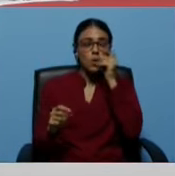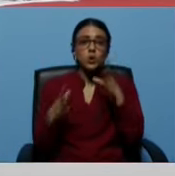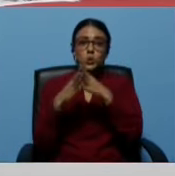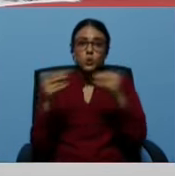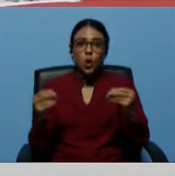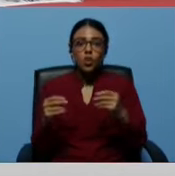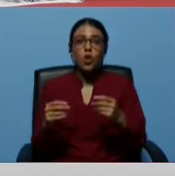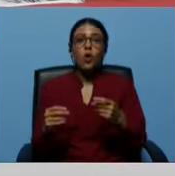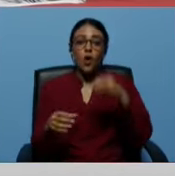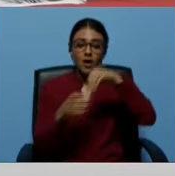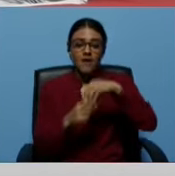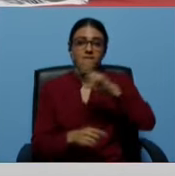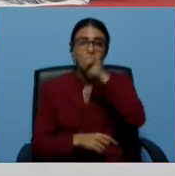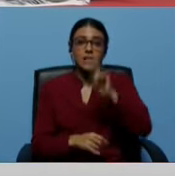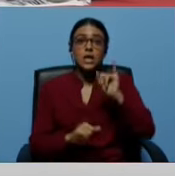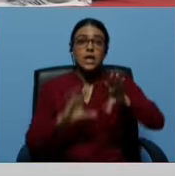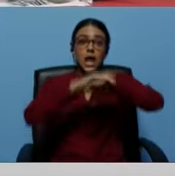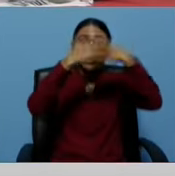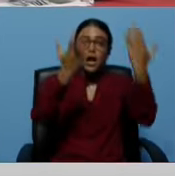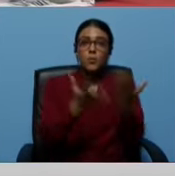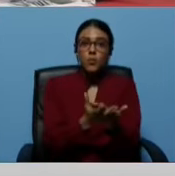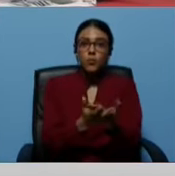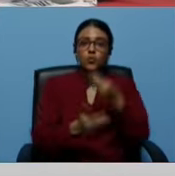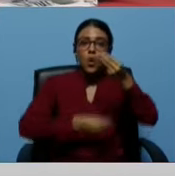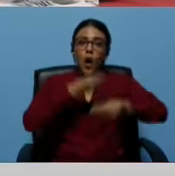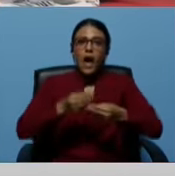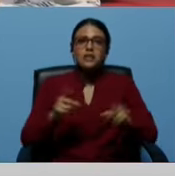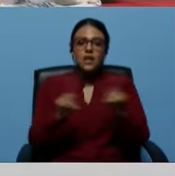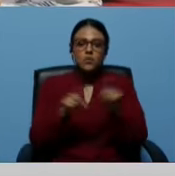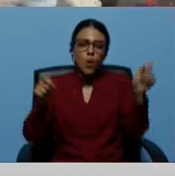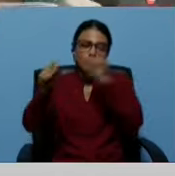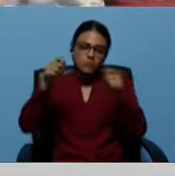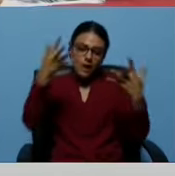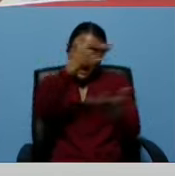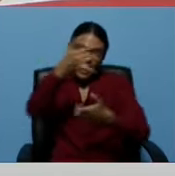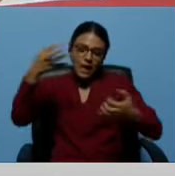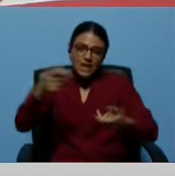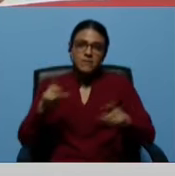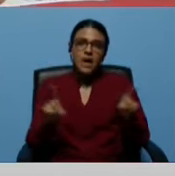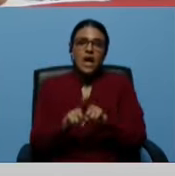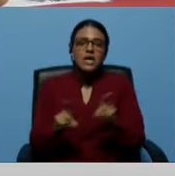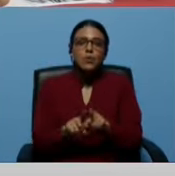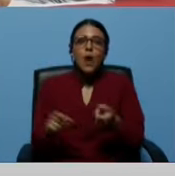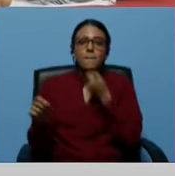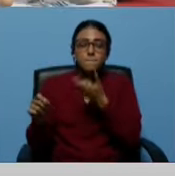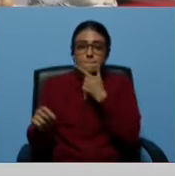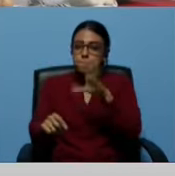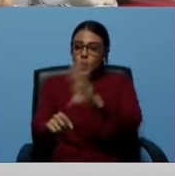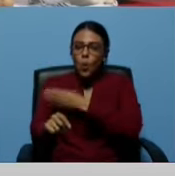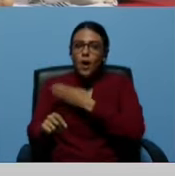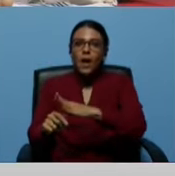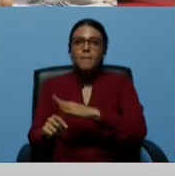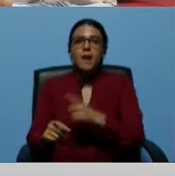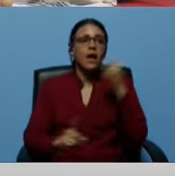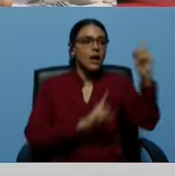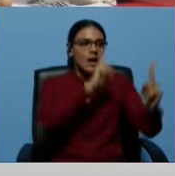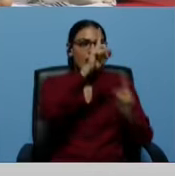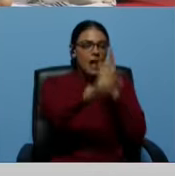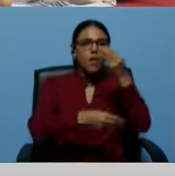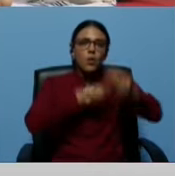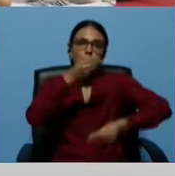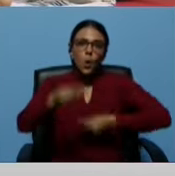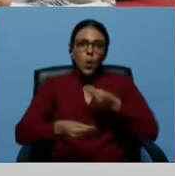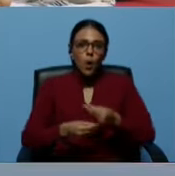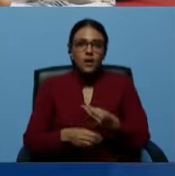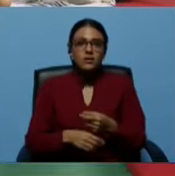en Venezuela y en el mundo para escribir un poema a Palestina cada uno, cada una. Se trata